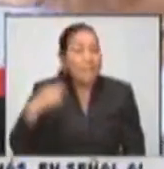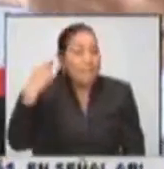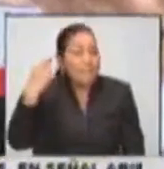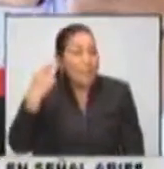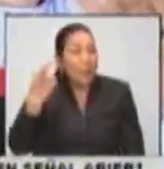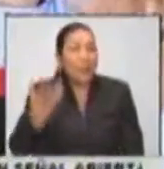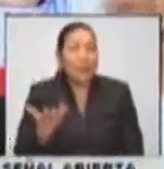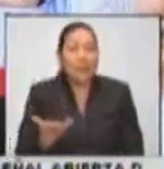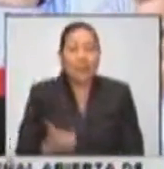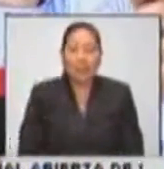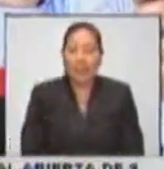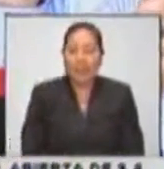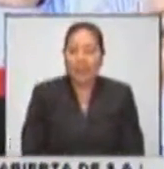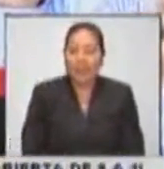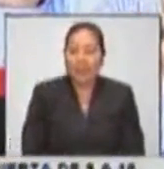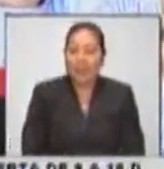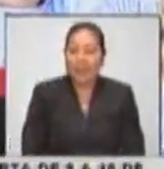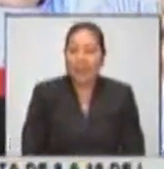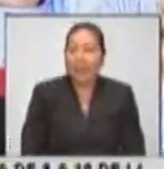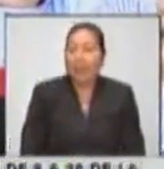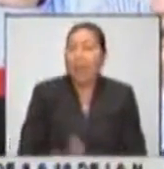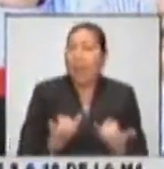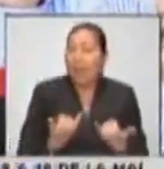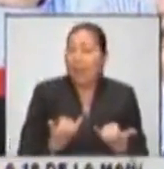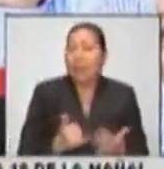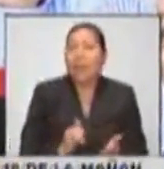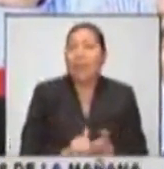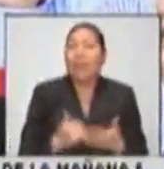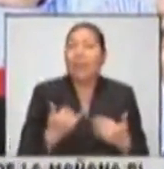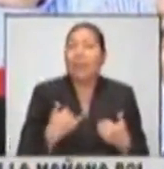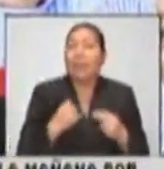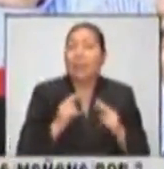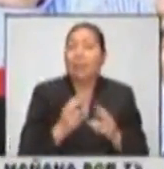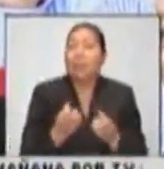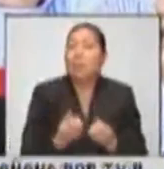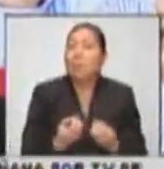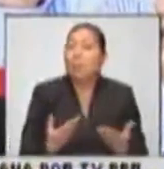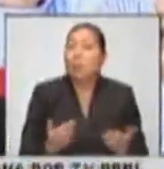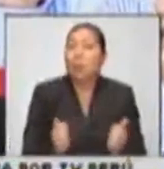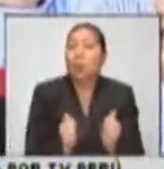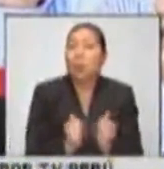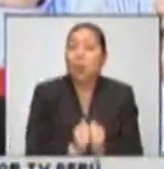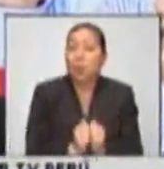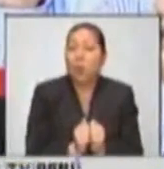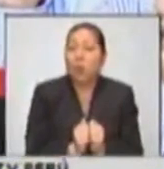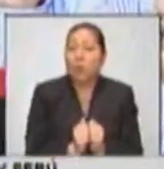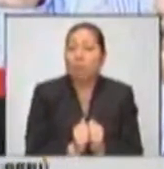políticos, ¿no es cierto?, actuales, que tienen que ver mucho con